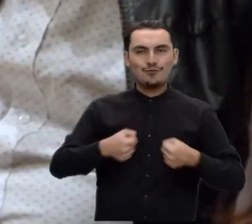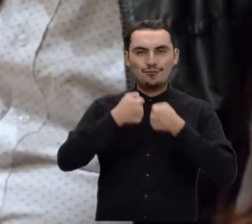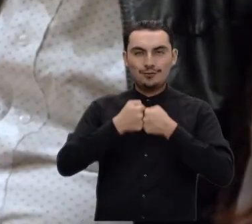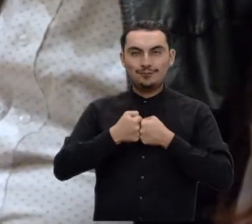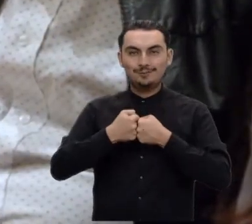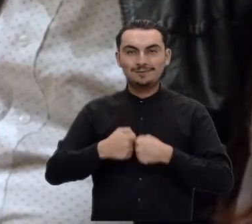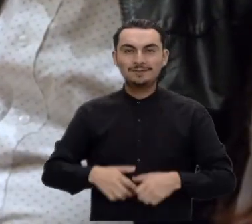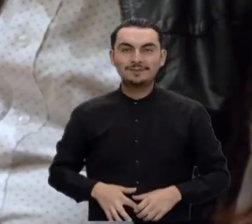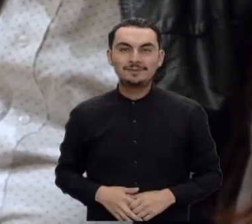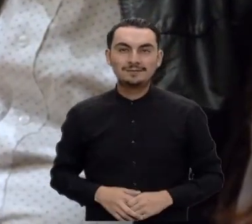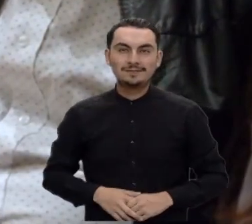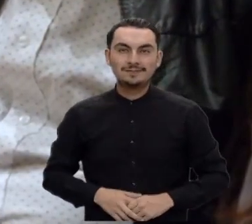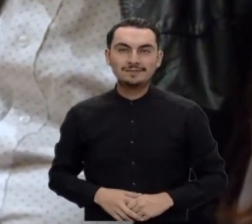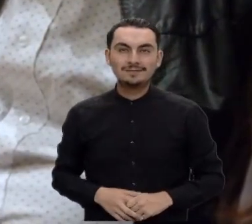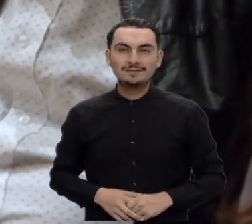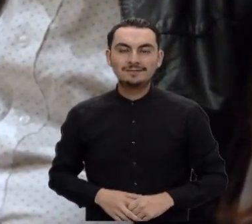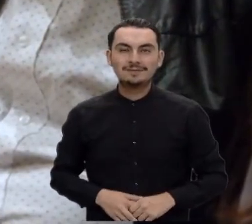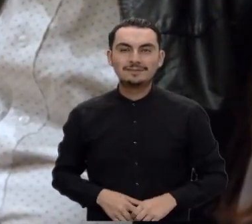privado.